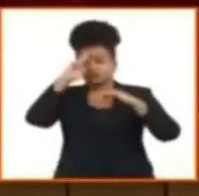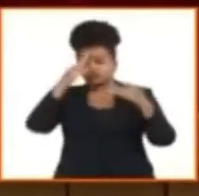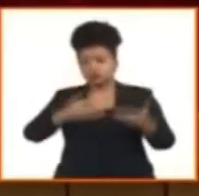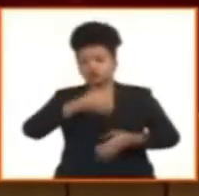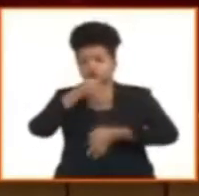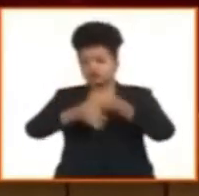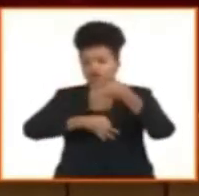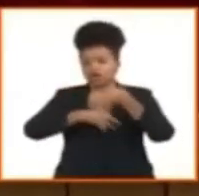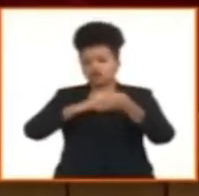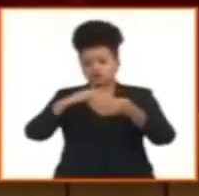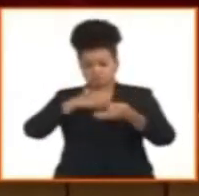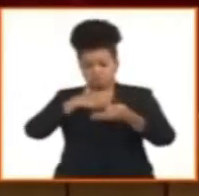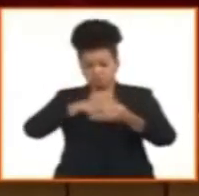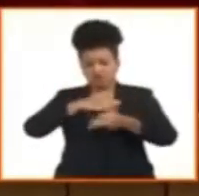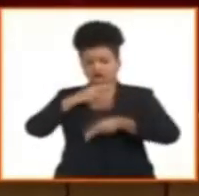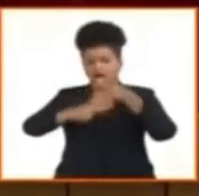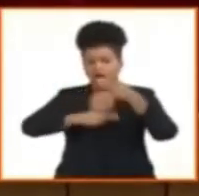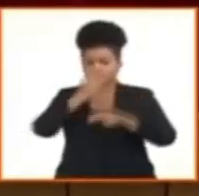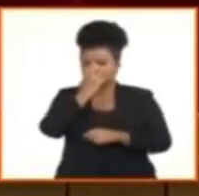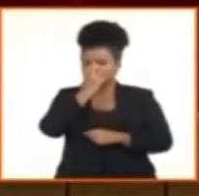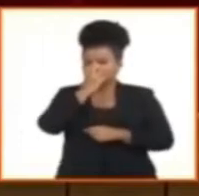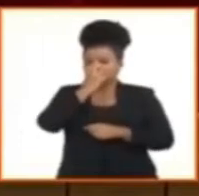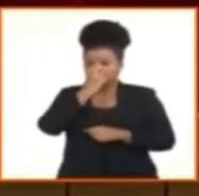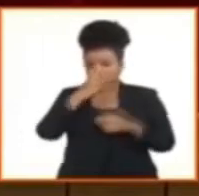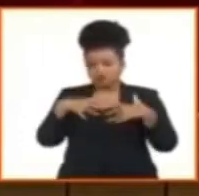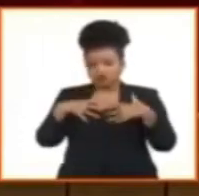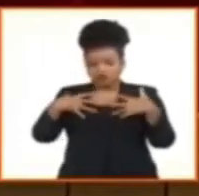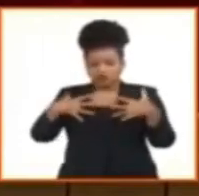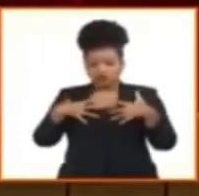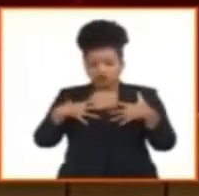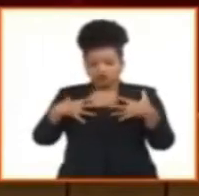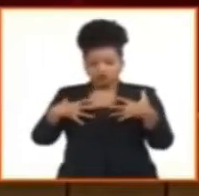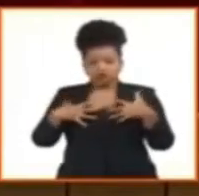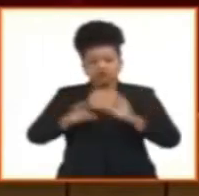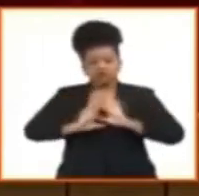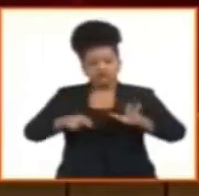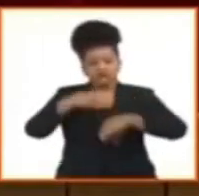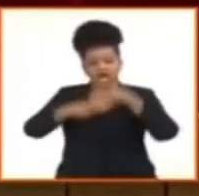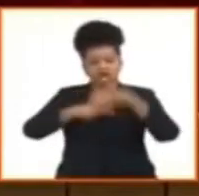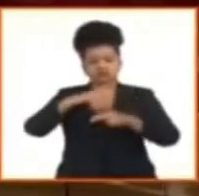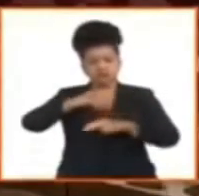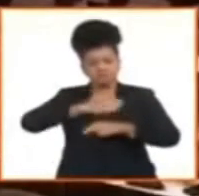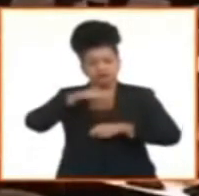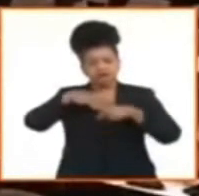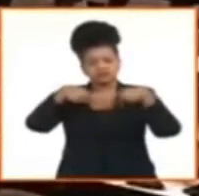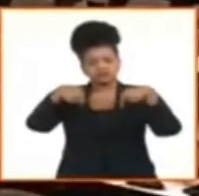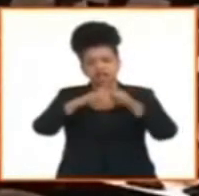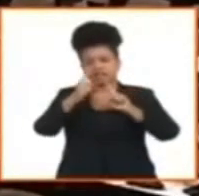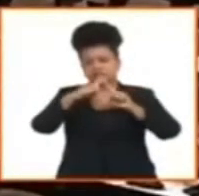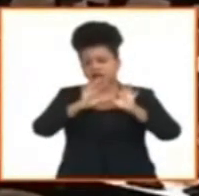ventiladores pulmonares cubanos y hemos podido fabricar más de 100 ellos que están en nuestras salas de cuidados intensivos.